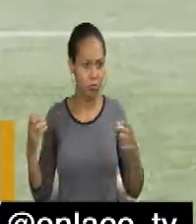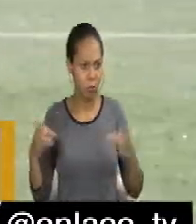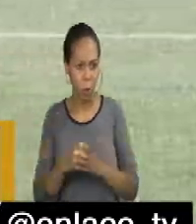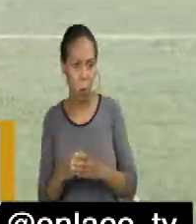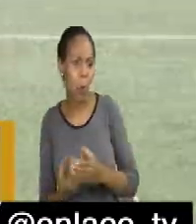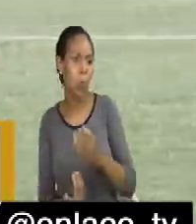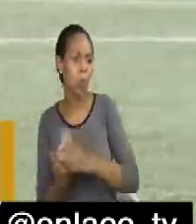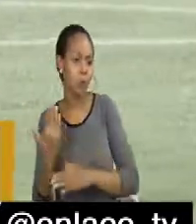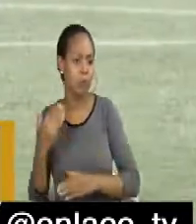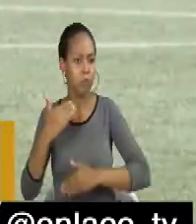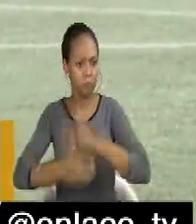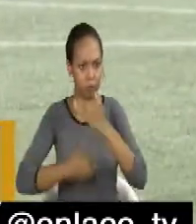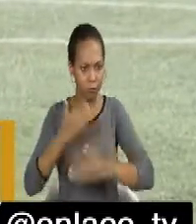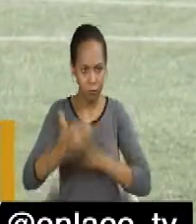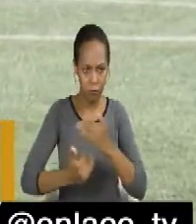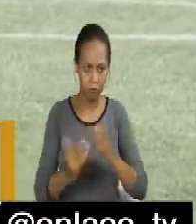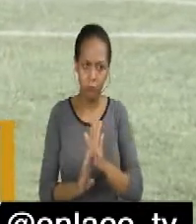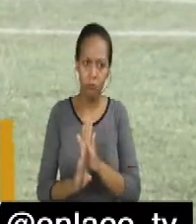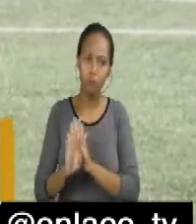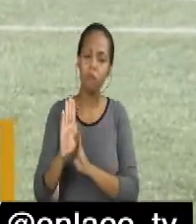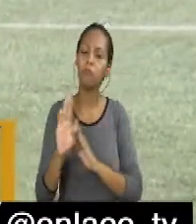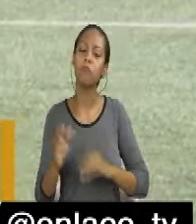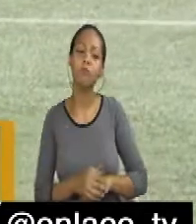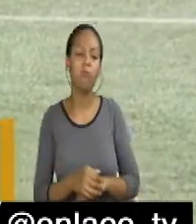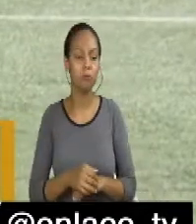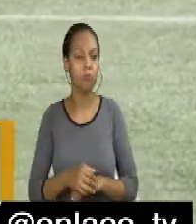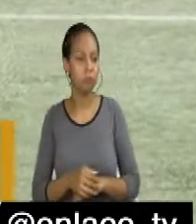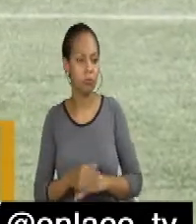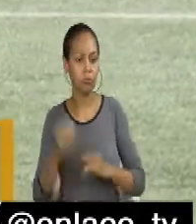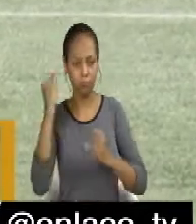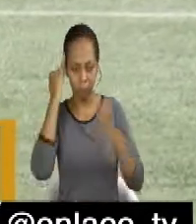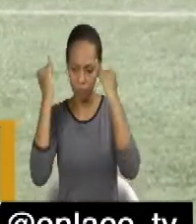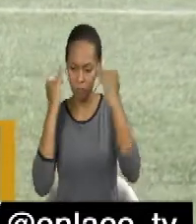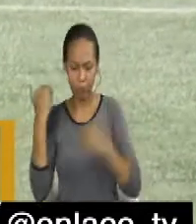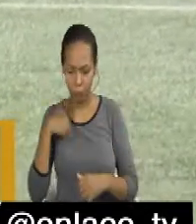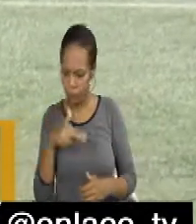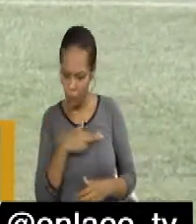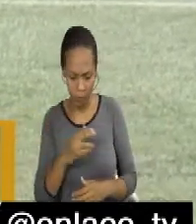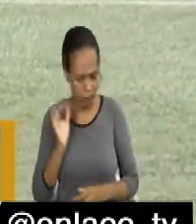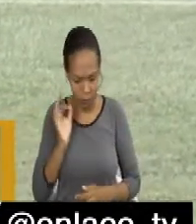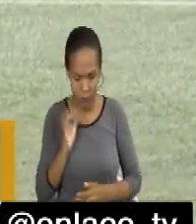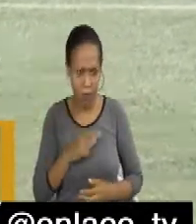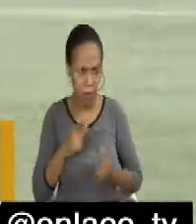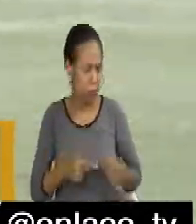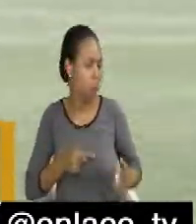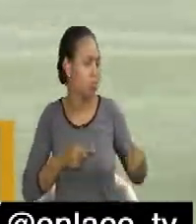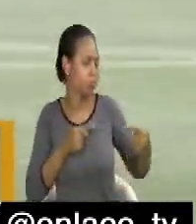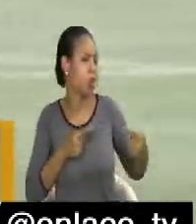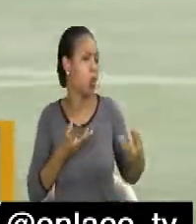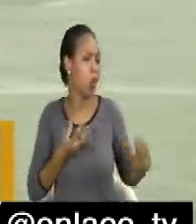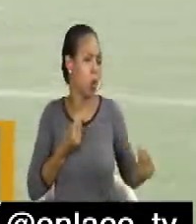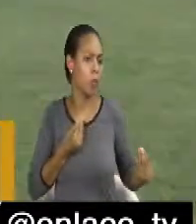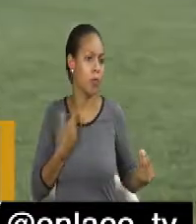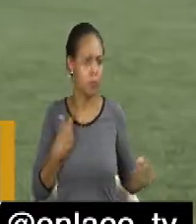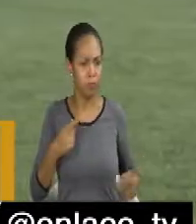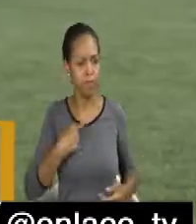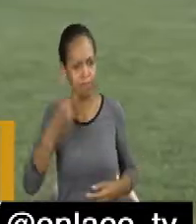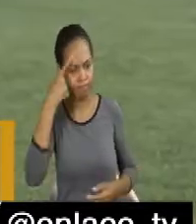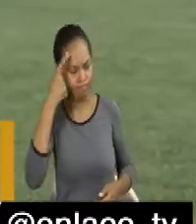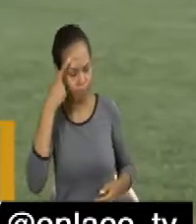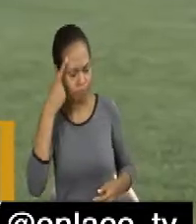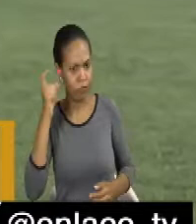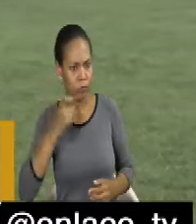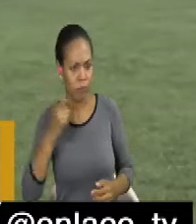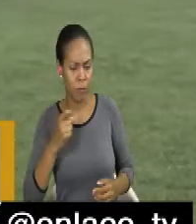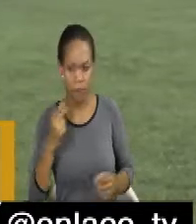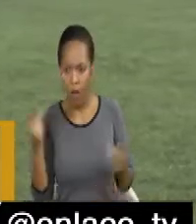y así vamos avanzando. Y las estrategias, la misma que con la que vamos a utilizar con este equipo, vamos a ser un poco más inteligentes, vamos a